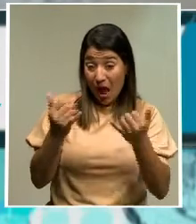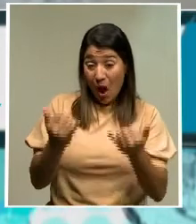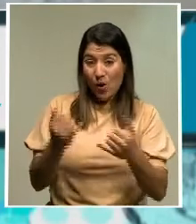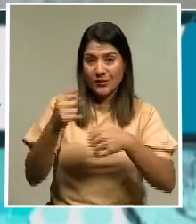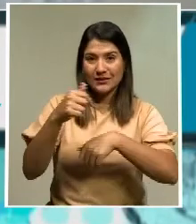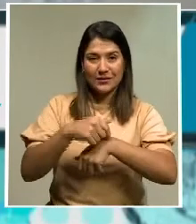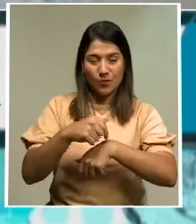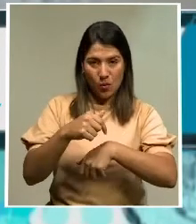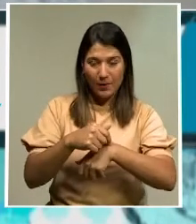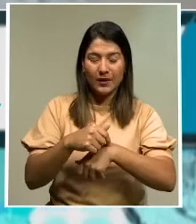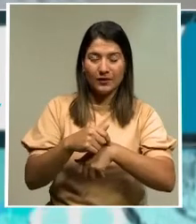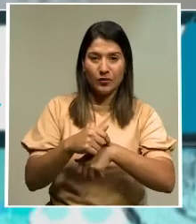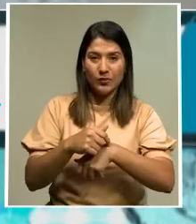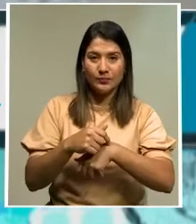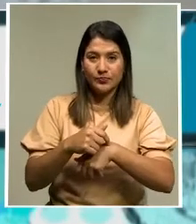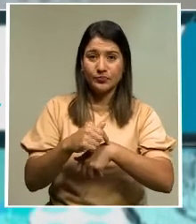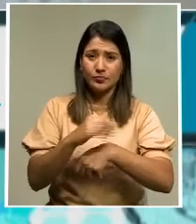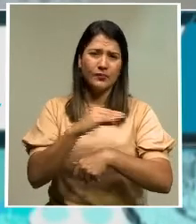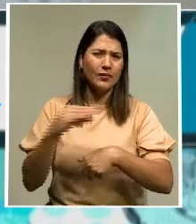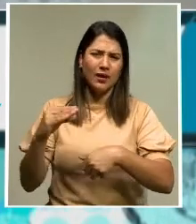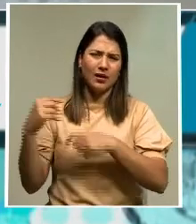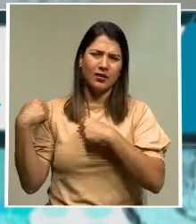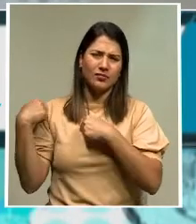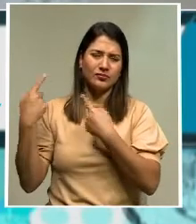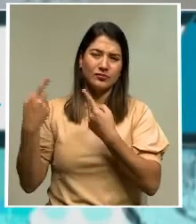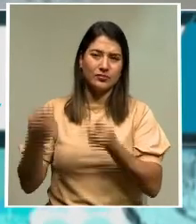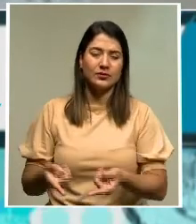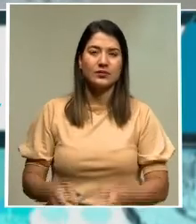y que se ha dado, digamos, a través del